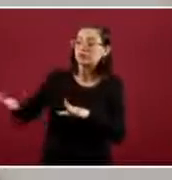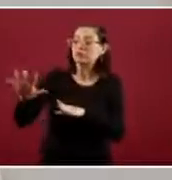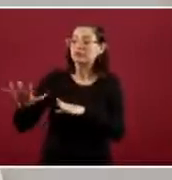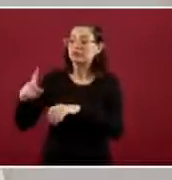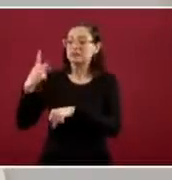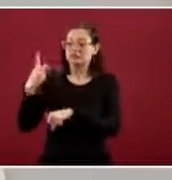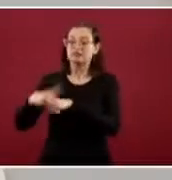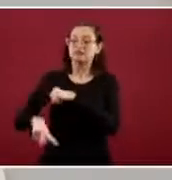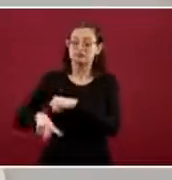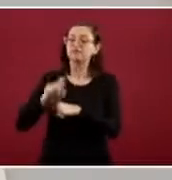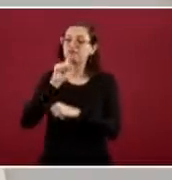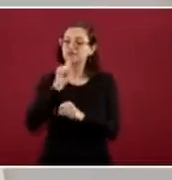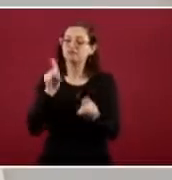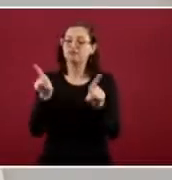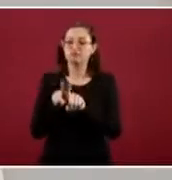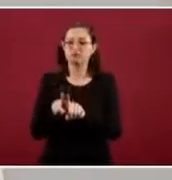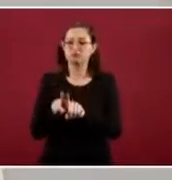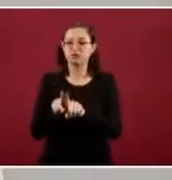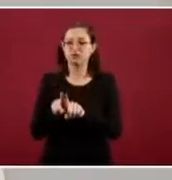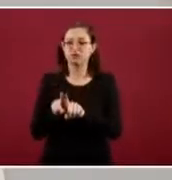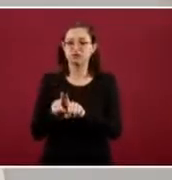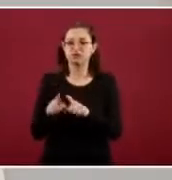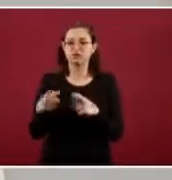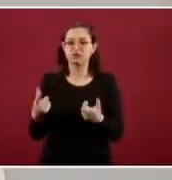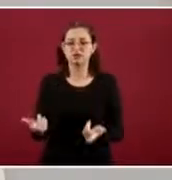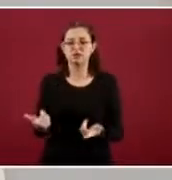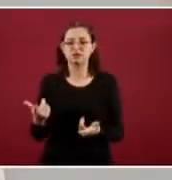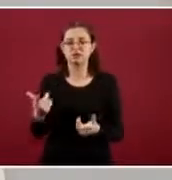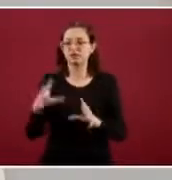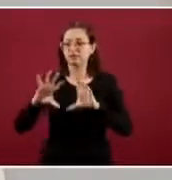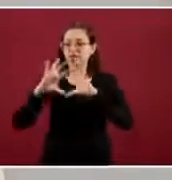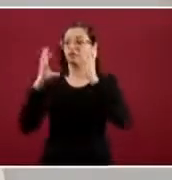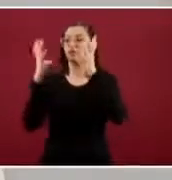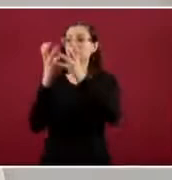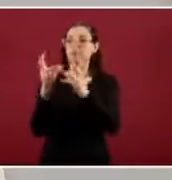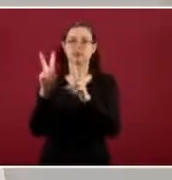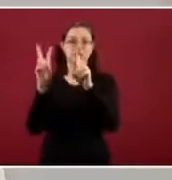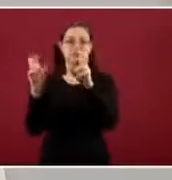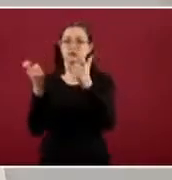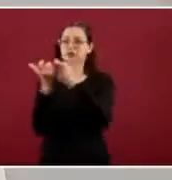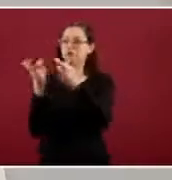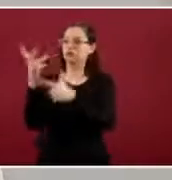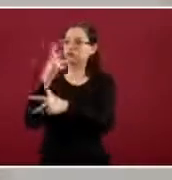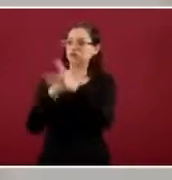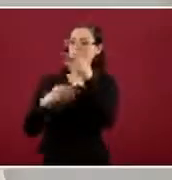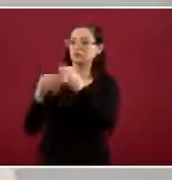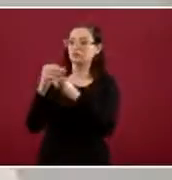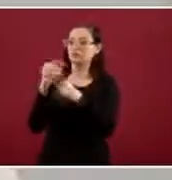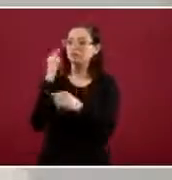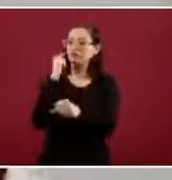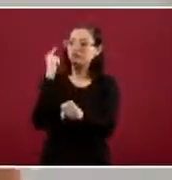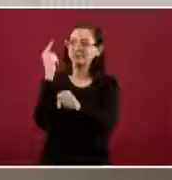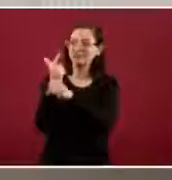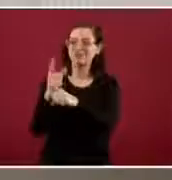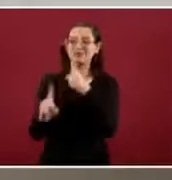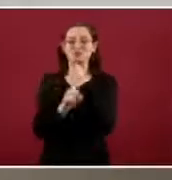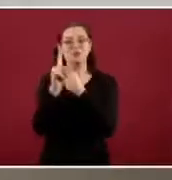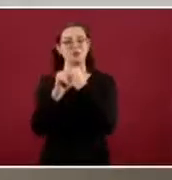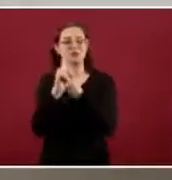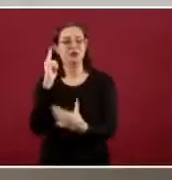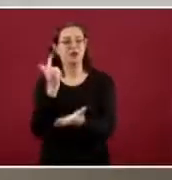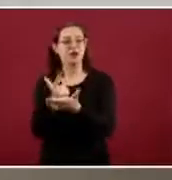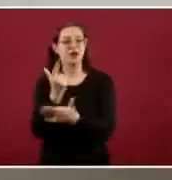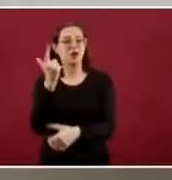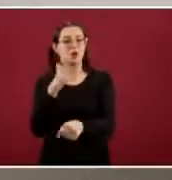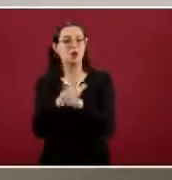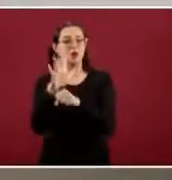del tema económico, como ha ocurrido en todo el mundo, estamos identificando un problema que puede implicar que la